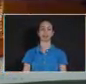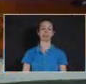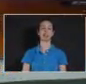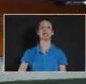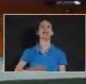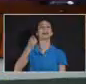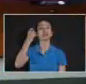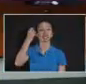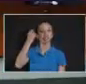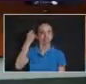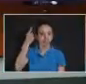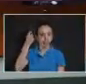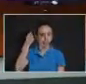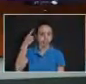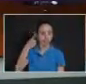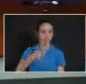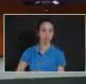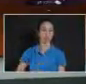Discierne.